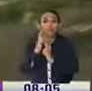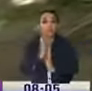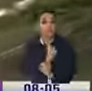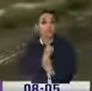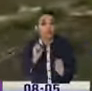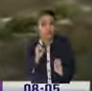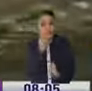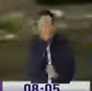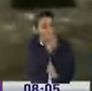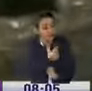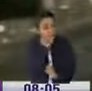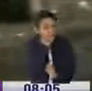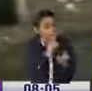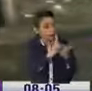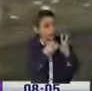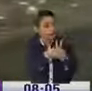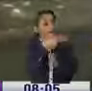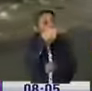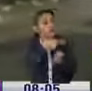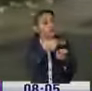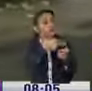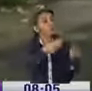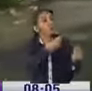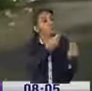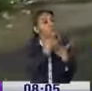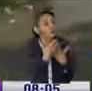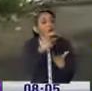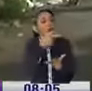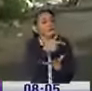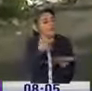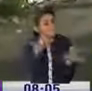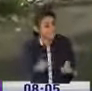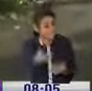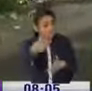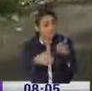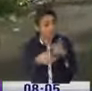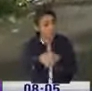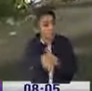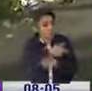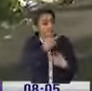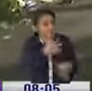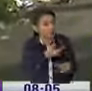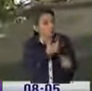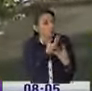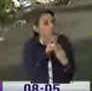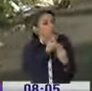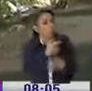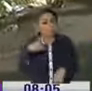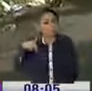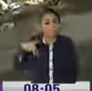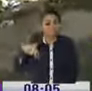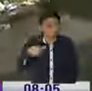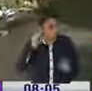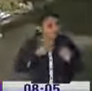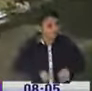Muy buenos días, vecinos, su nombre, cuénteme cuáles son los inconvenientes que a ustedes les causa tener que transitar por